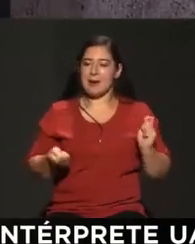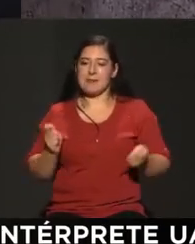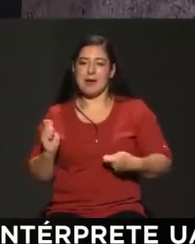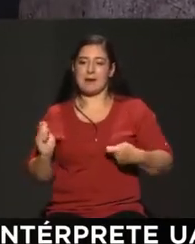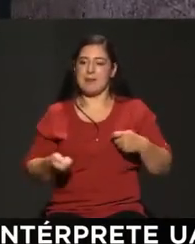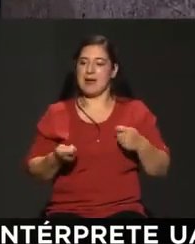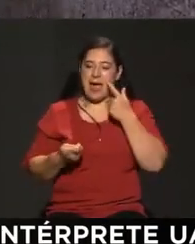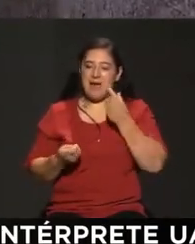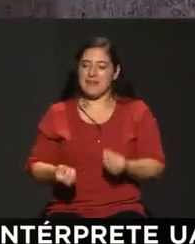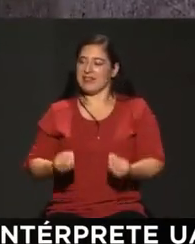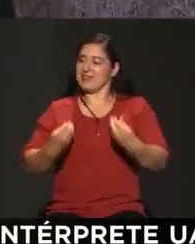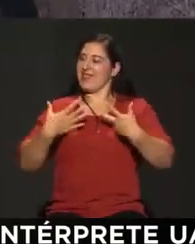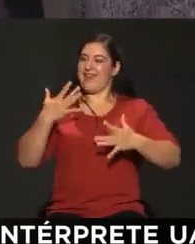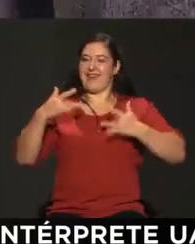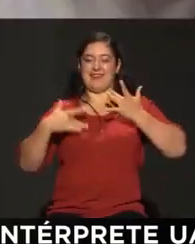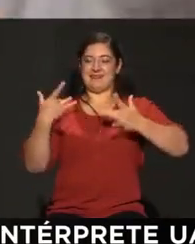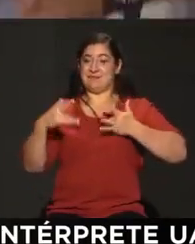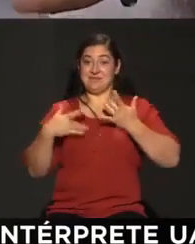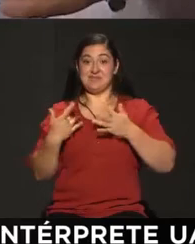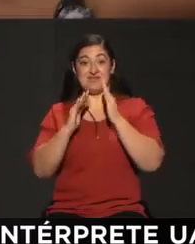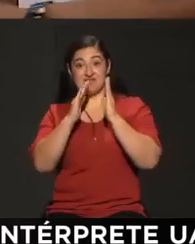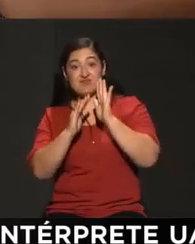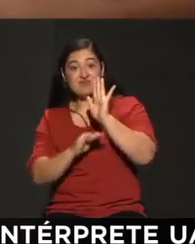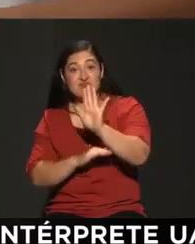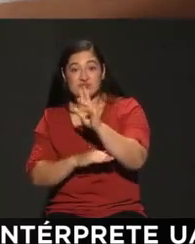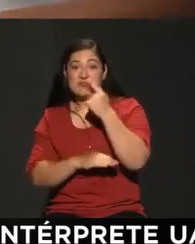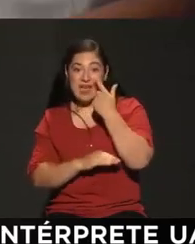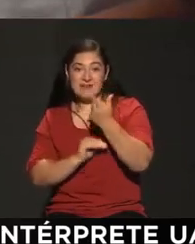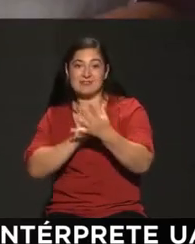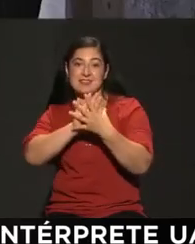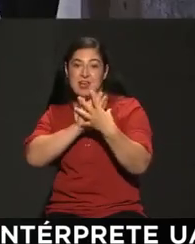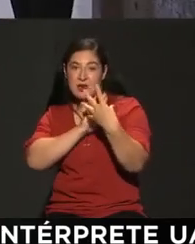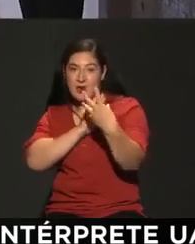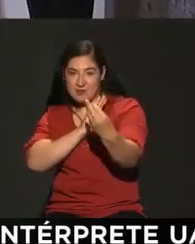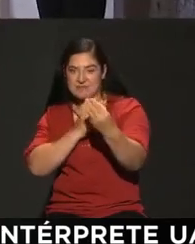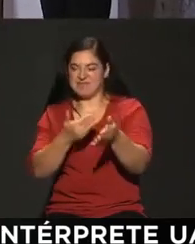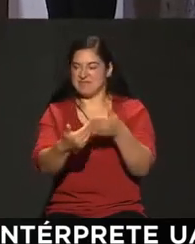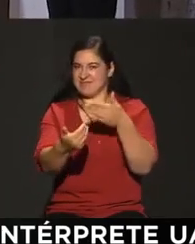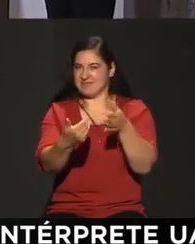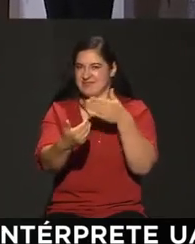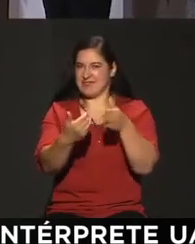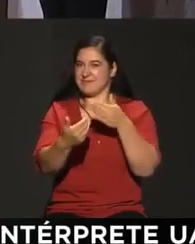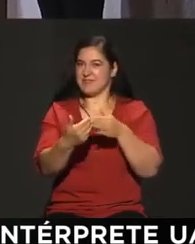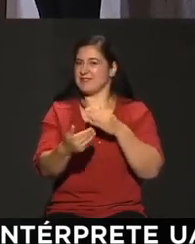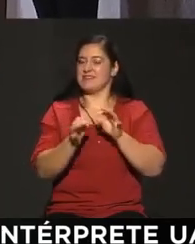de sabor. Y repiten ahí en casita esto que es muy fácil. El estribillo